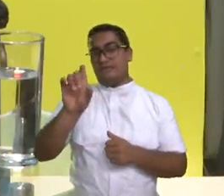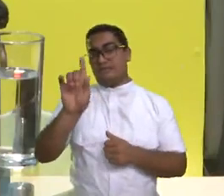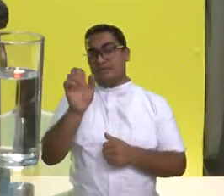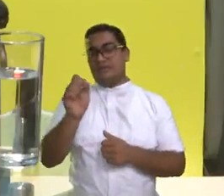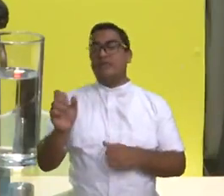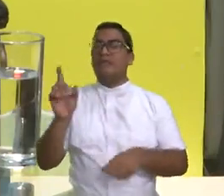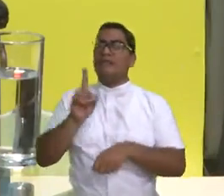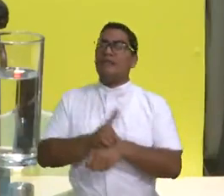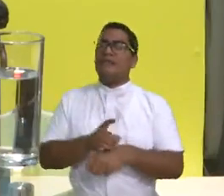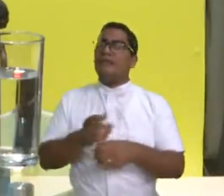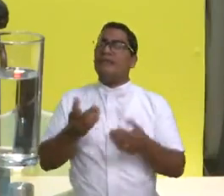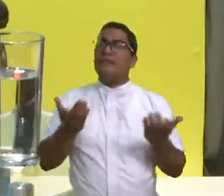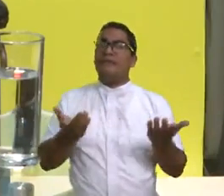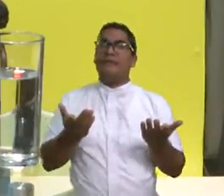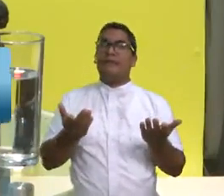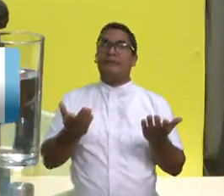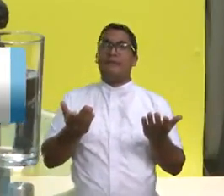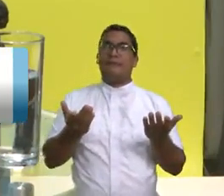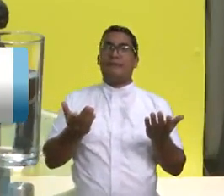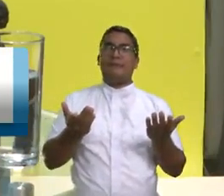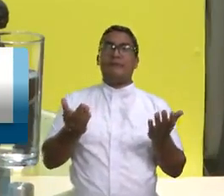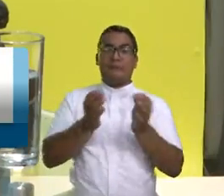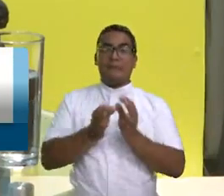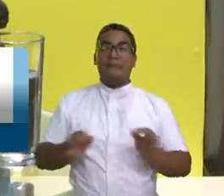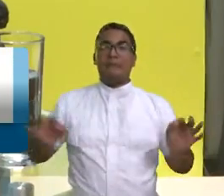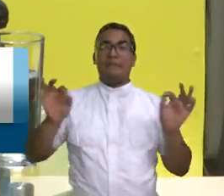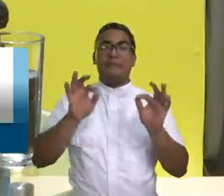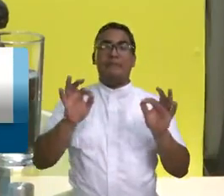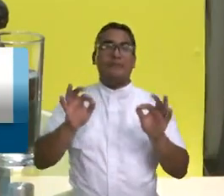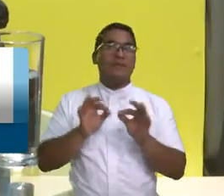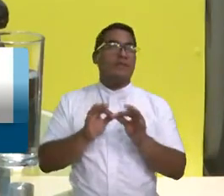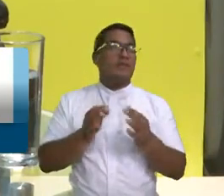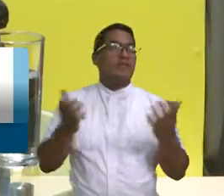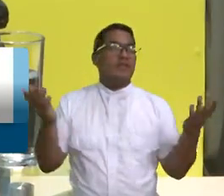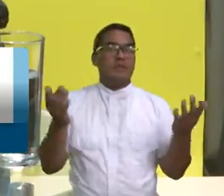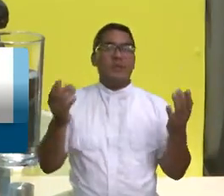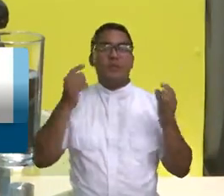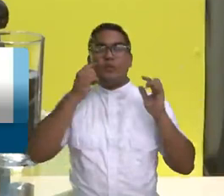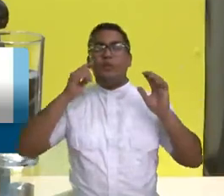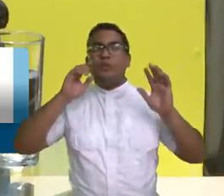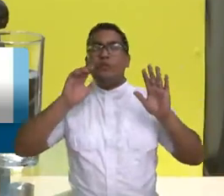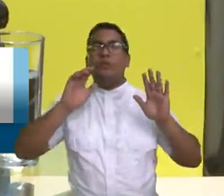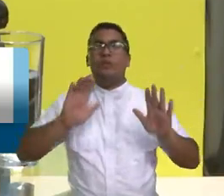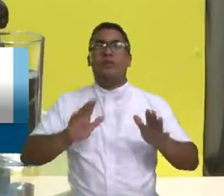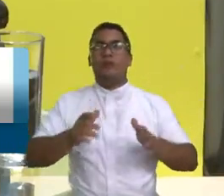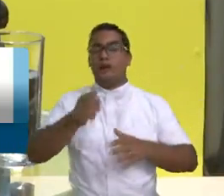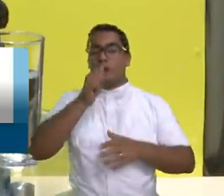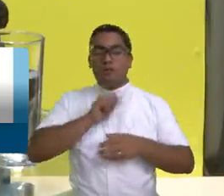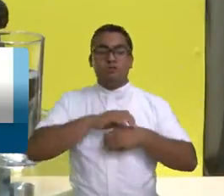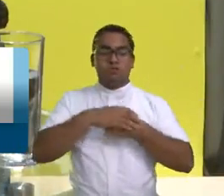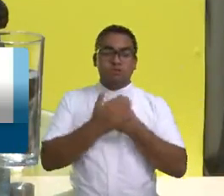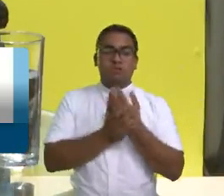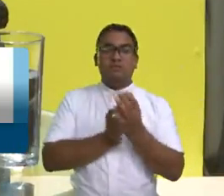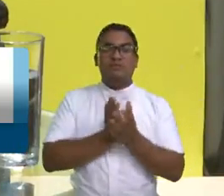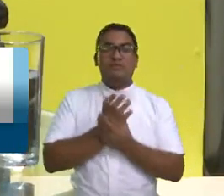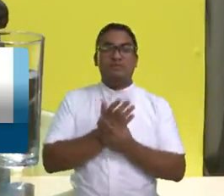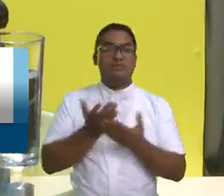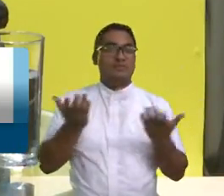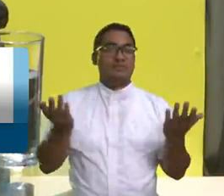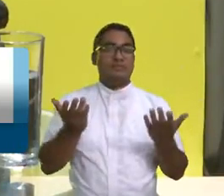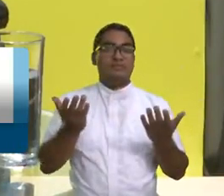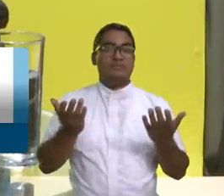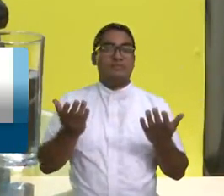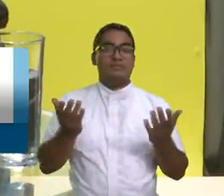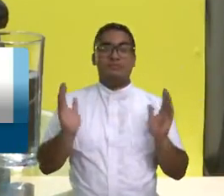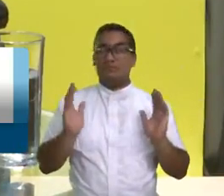Doctor, ¿quiénes debemos poner atención mayoritariamente al lavado de las manos? Yo creo que todos,